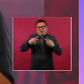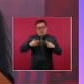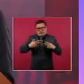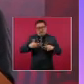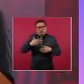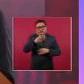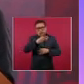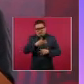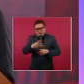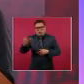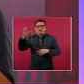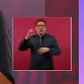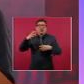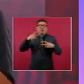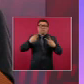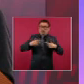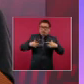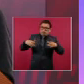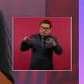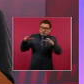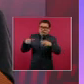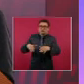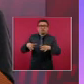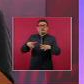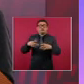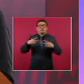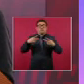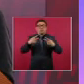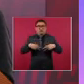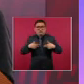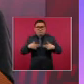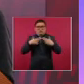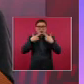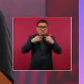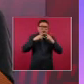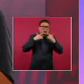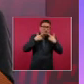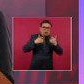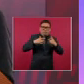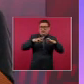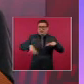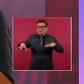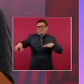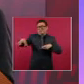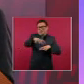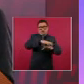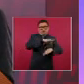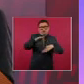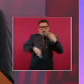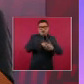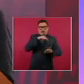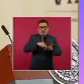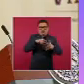campesinos, comuneros, ejidatarios, colonos, de